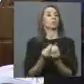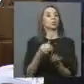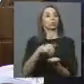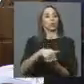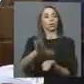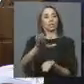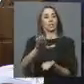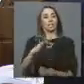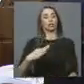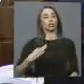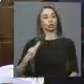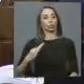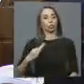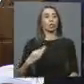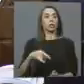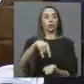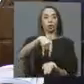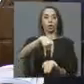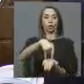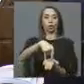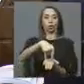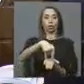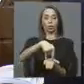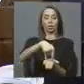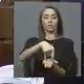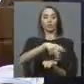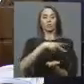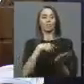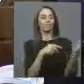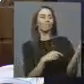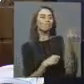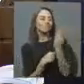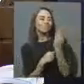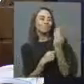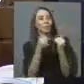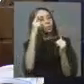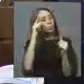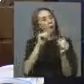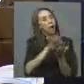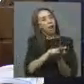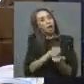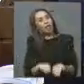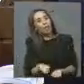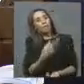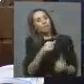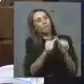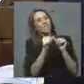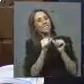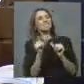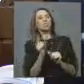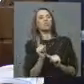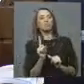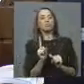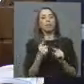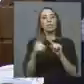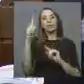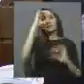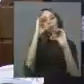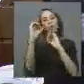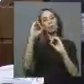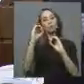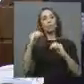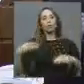en el Congreso no nos ha logrado convencer tanto es que hay visiones muy disímiles y